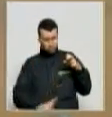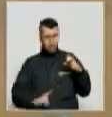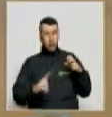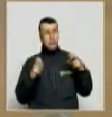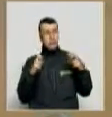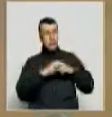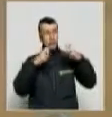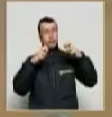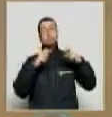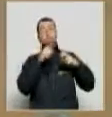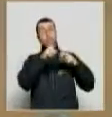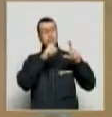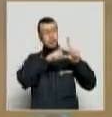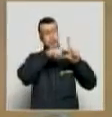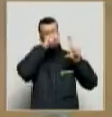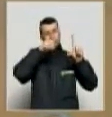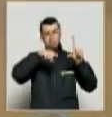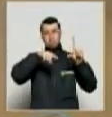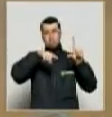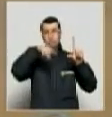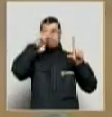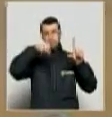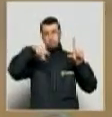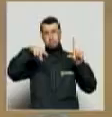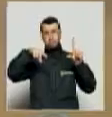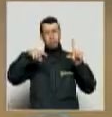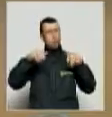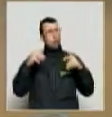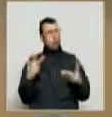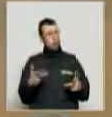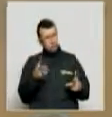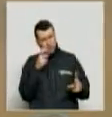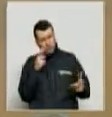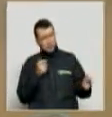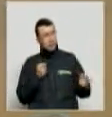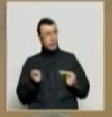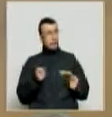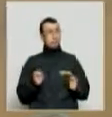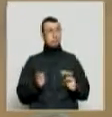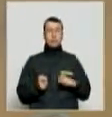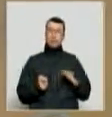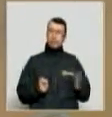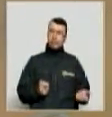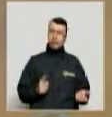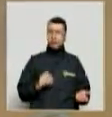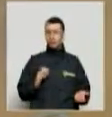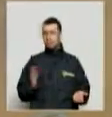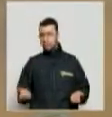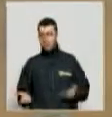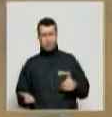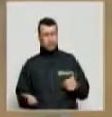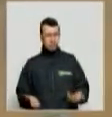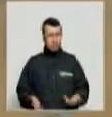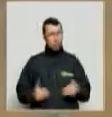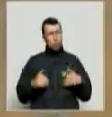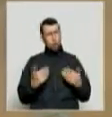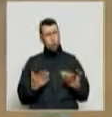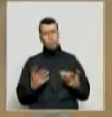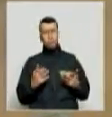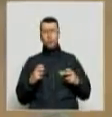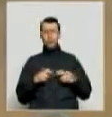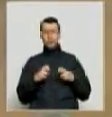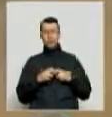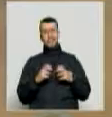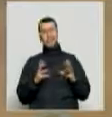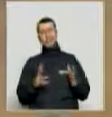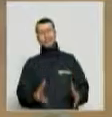derecha del corazón, vamos a ver esa corriente cómo se distribuye en la parte derecha, en la parte media y en la parte izquierda del corazón.